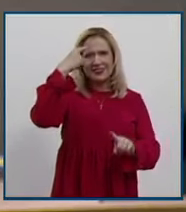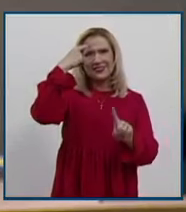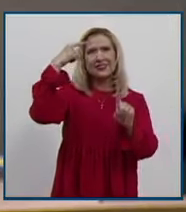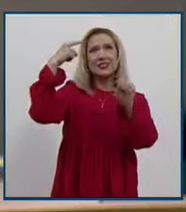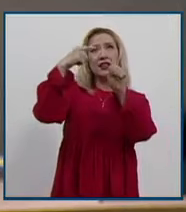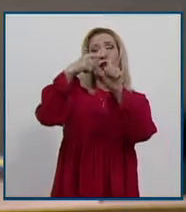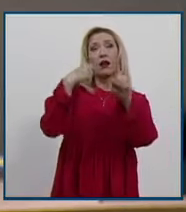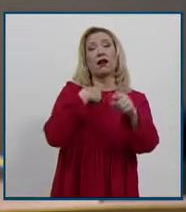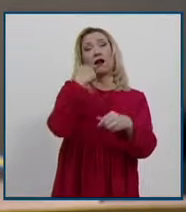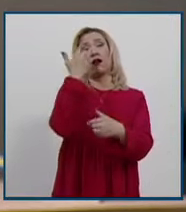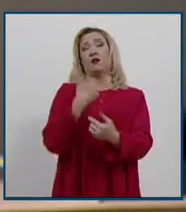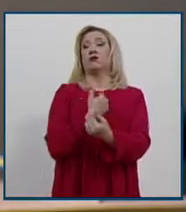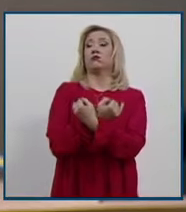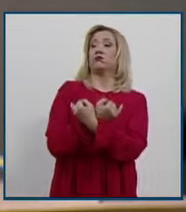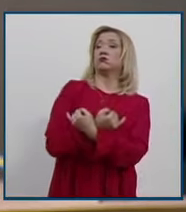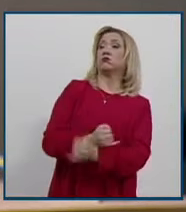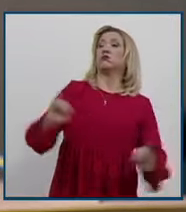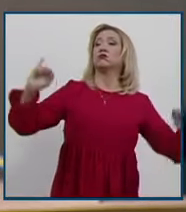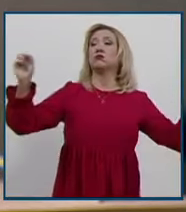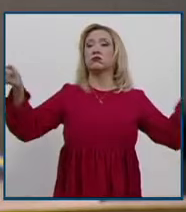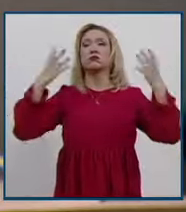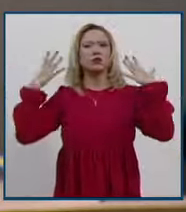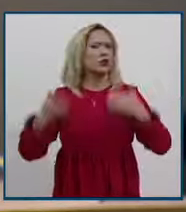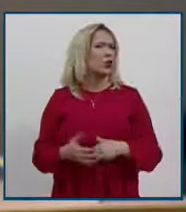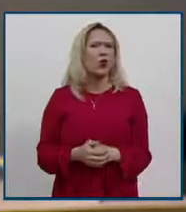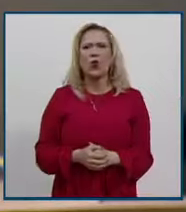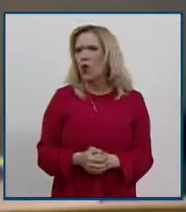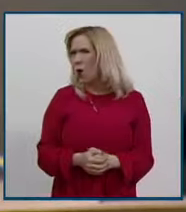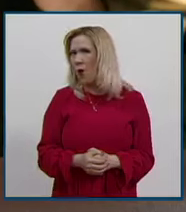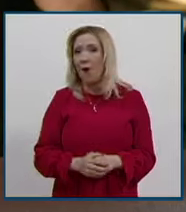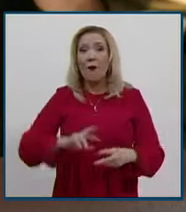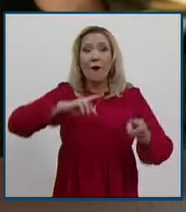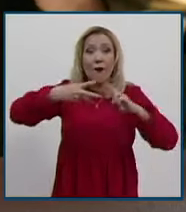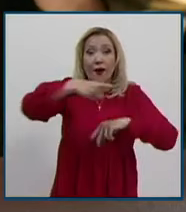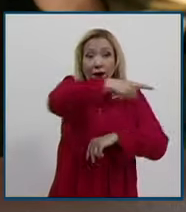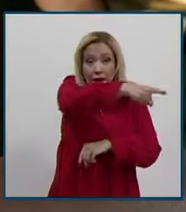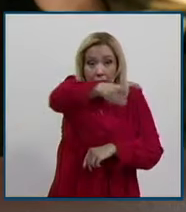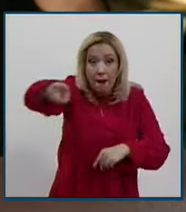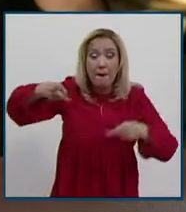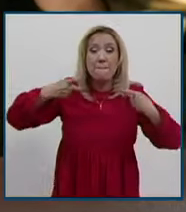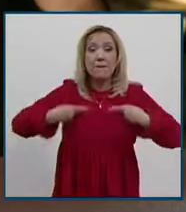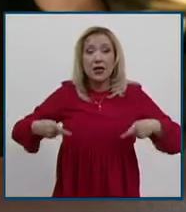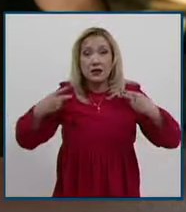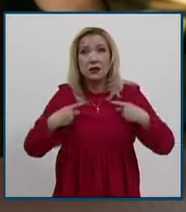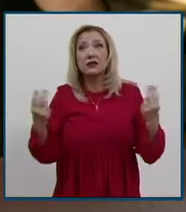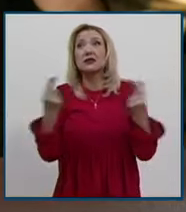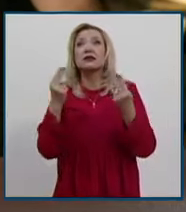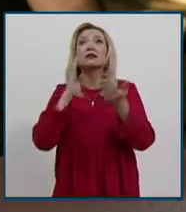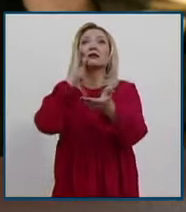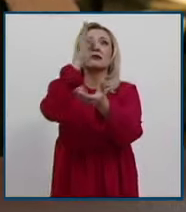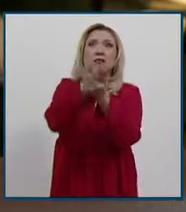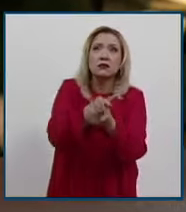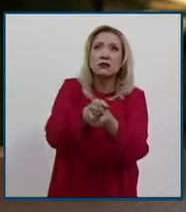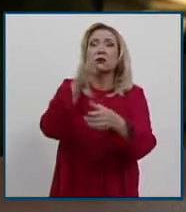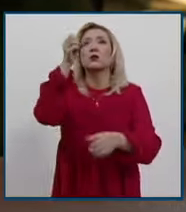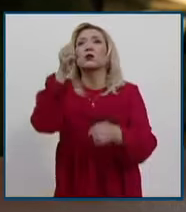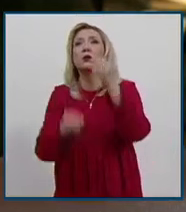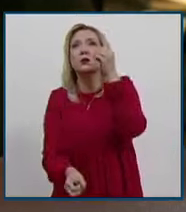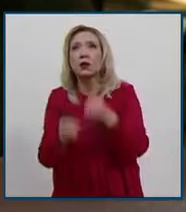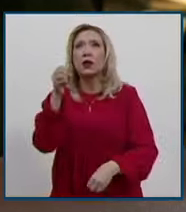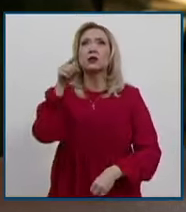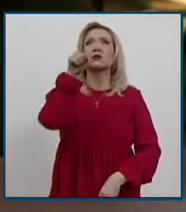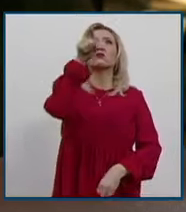subyace en la labor jurisdiccional sino precisamente los justiciables que requieren precisamente acudir ante un tribunal que sea